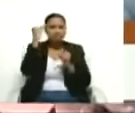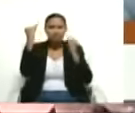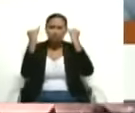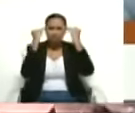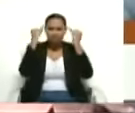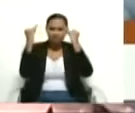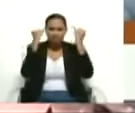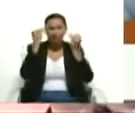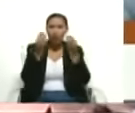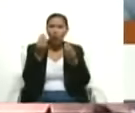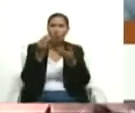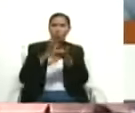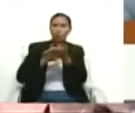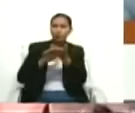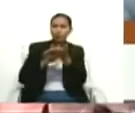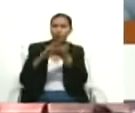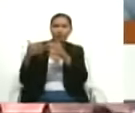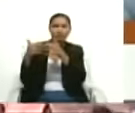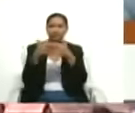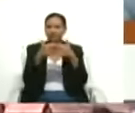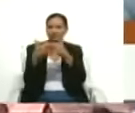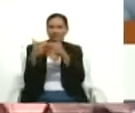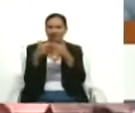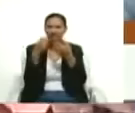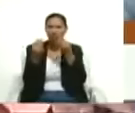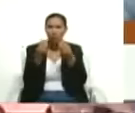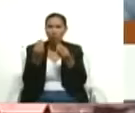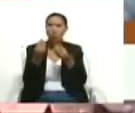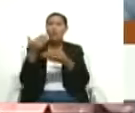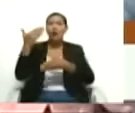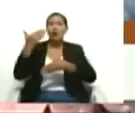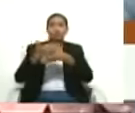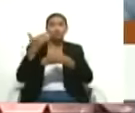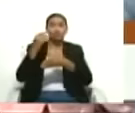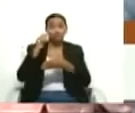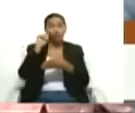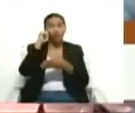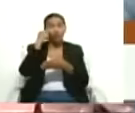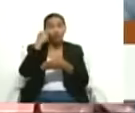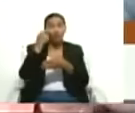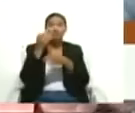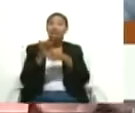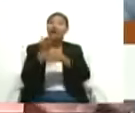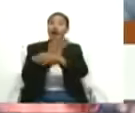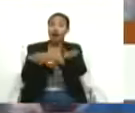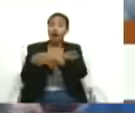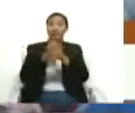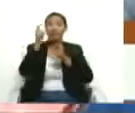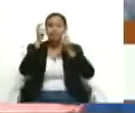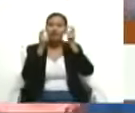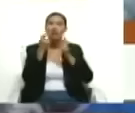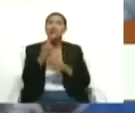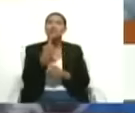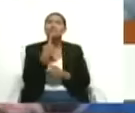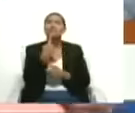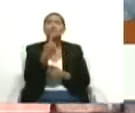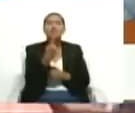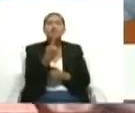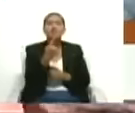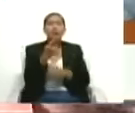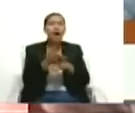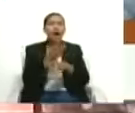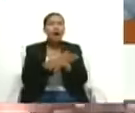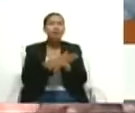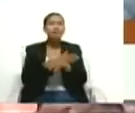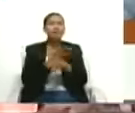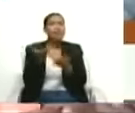ha dicho el presidente Nicolás Maduro, fueron sus últimas palabras antes de morir, fue prepararse frente a la